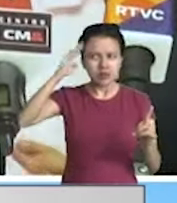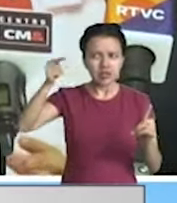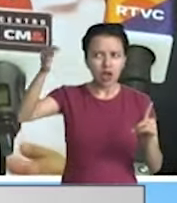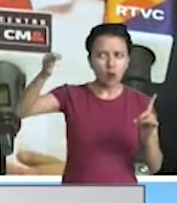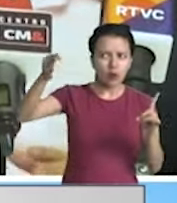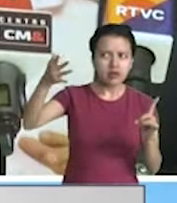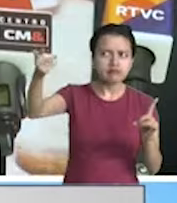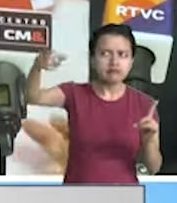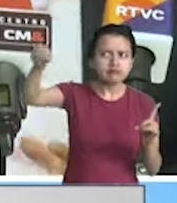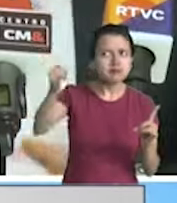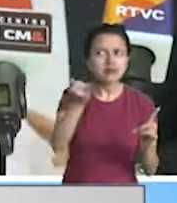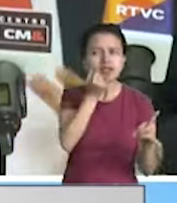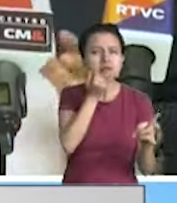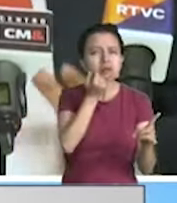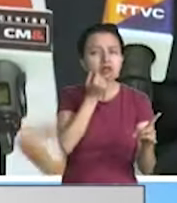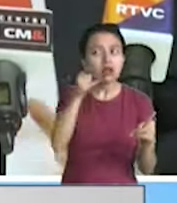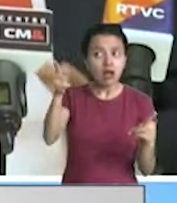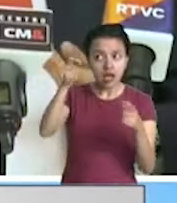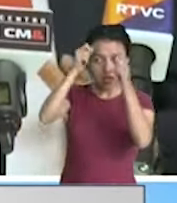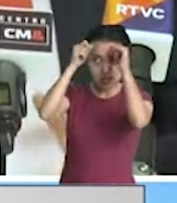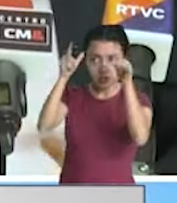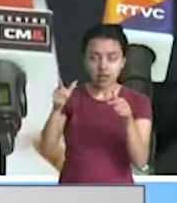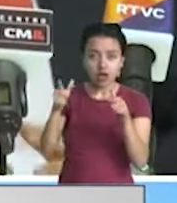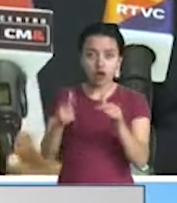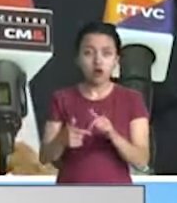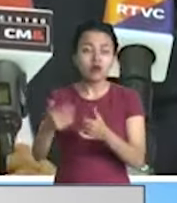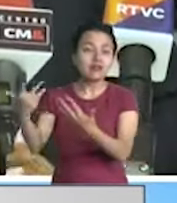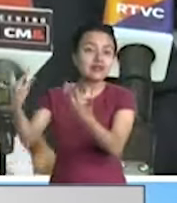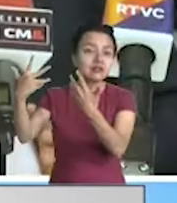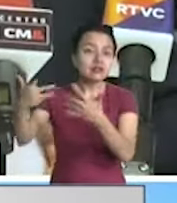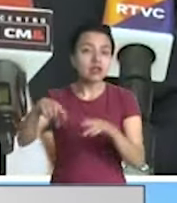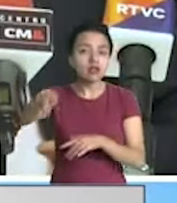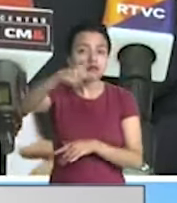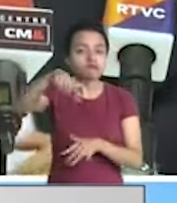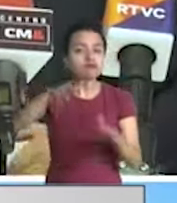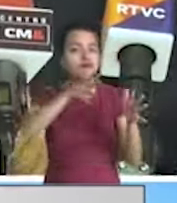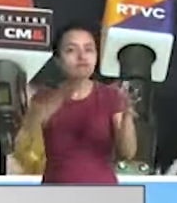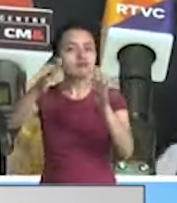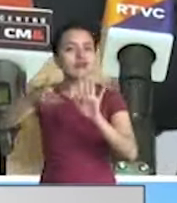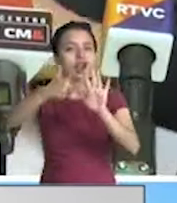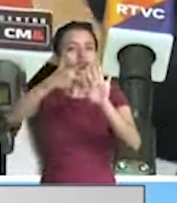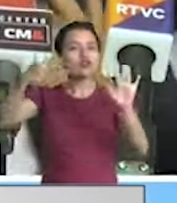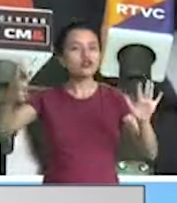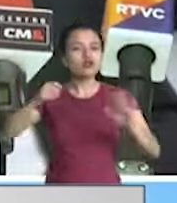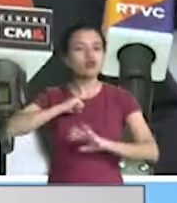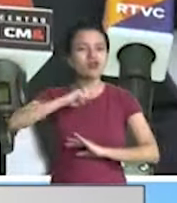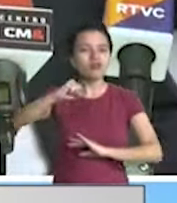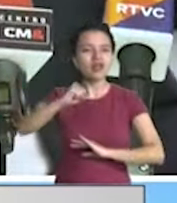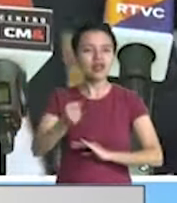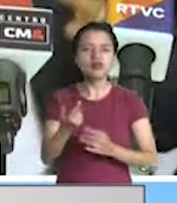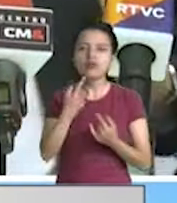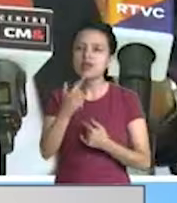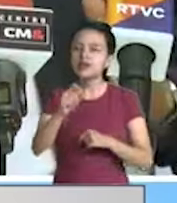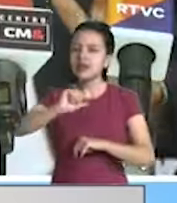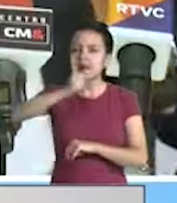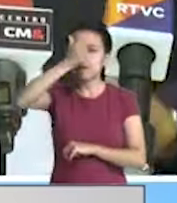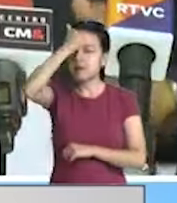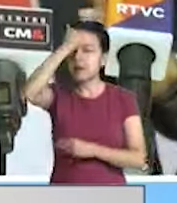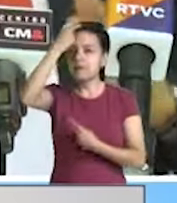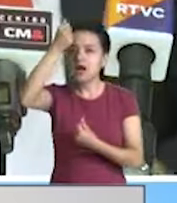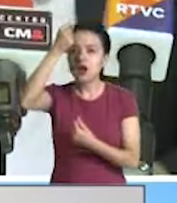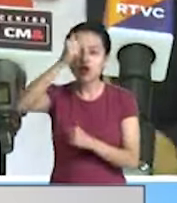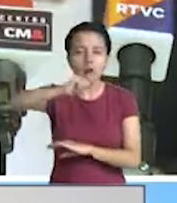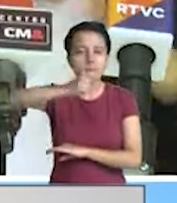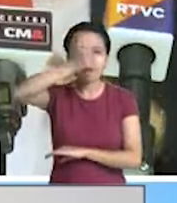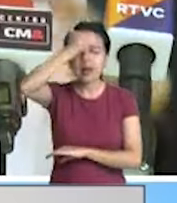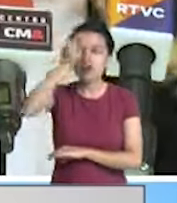cual se crea el Estado, enseñan los constitucionalistas, es darse seguridad. Es el primero. O sea, el Estado